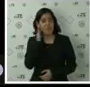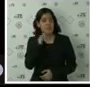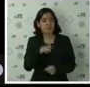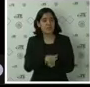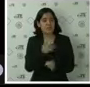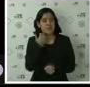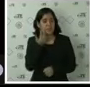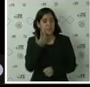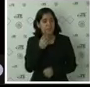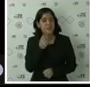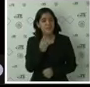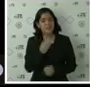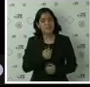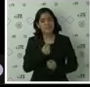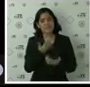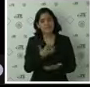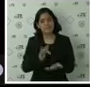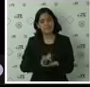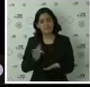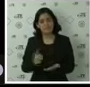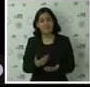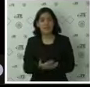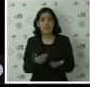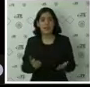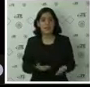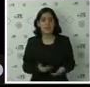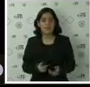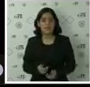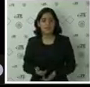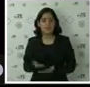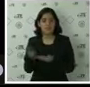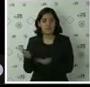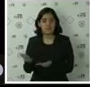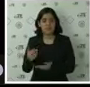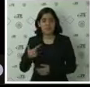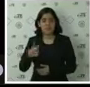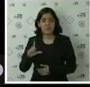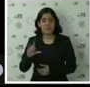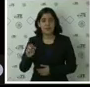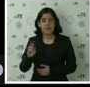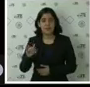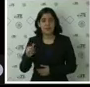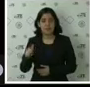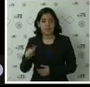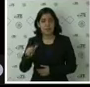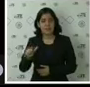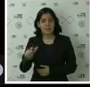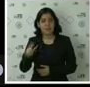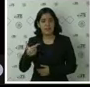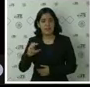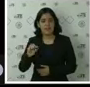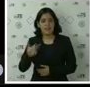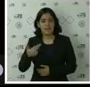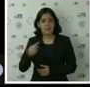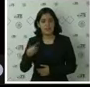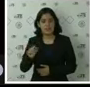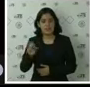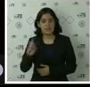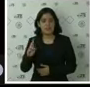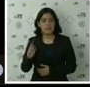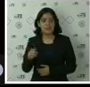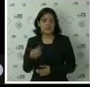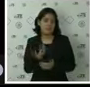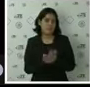el uso de la voz a mi querida Gloria Alcocer, esperando que se conecte el diputado en unos momentos, pero avancemos